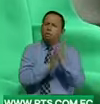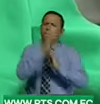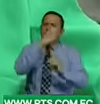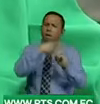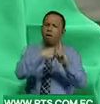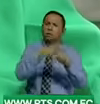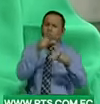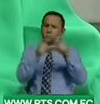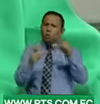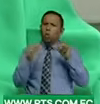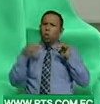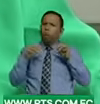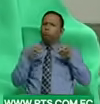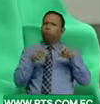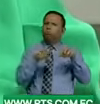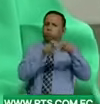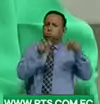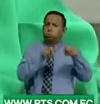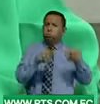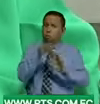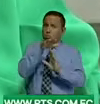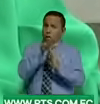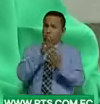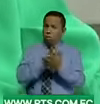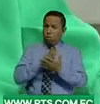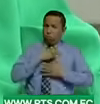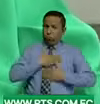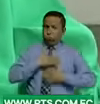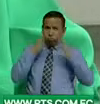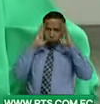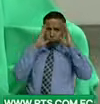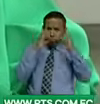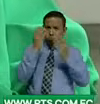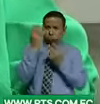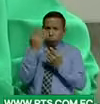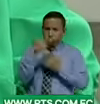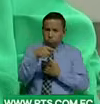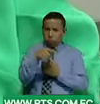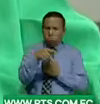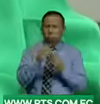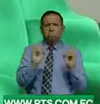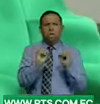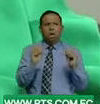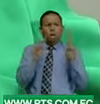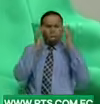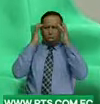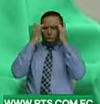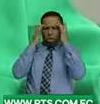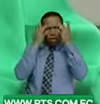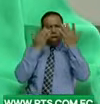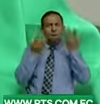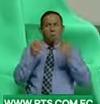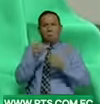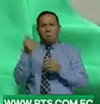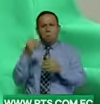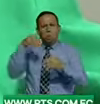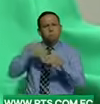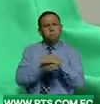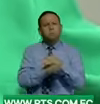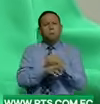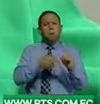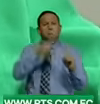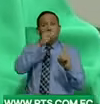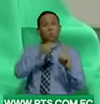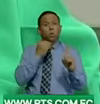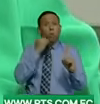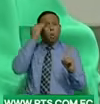los feligreses ya no pueden estar tranquilos cuando van a escuchar la palabra de Dios, donde se causó la muerte de una